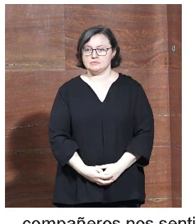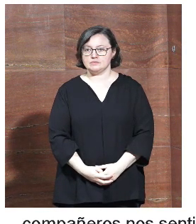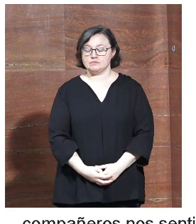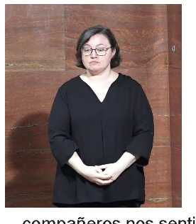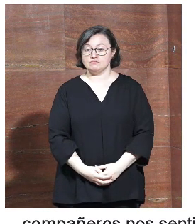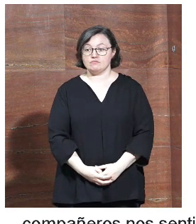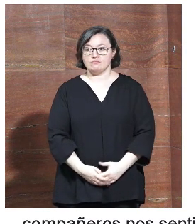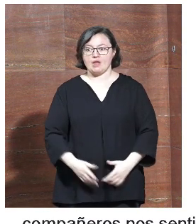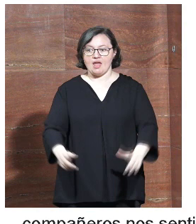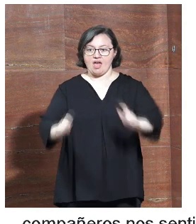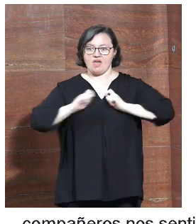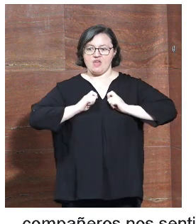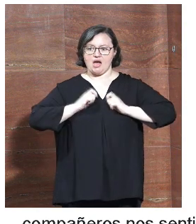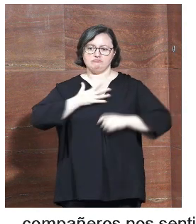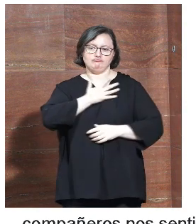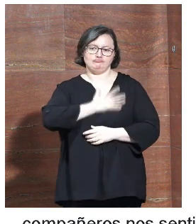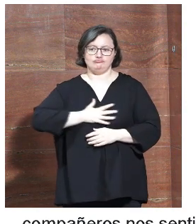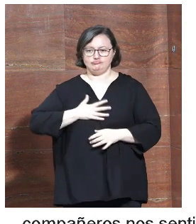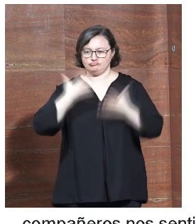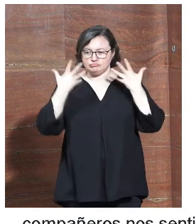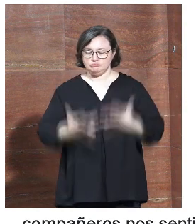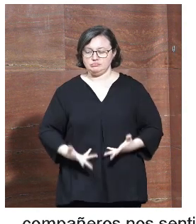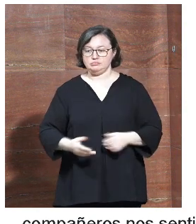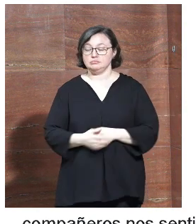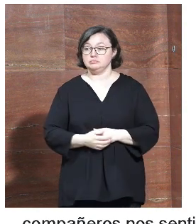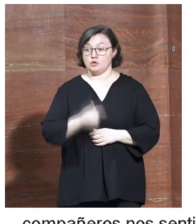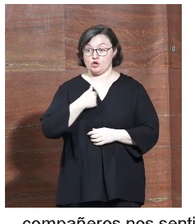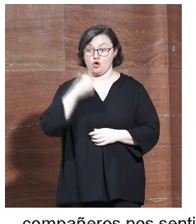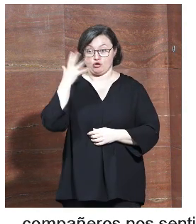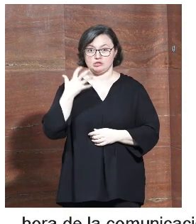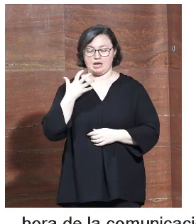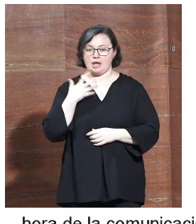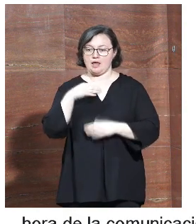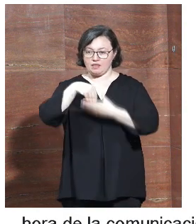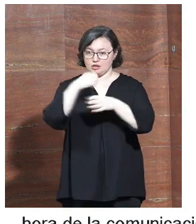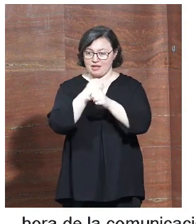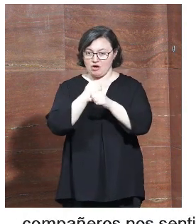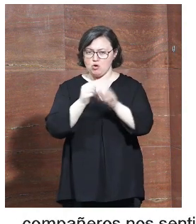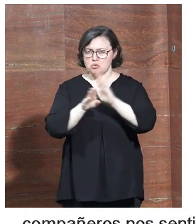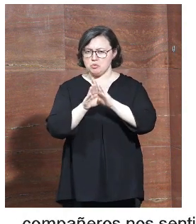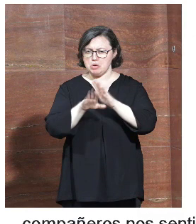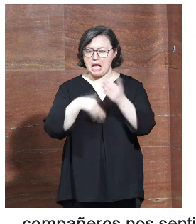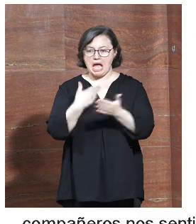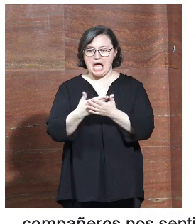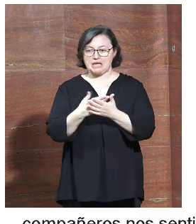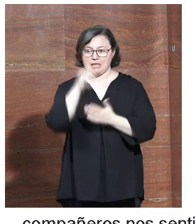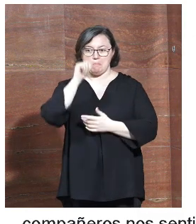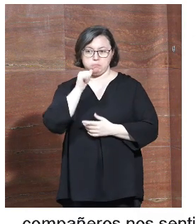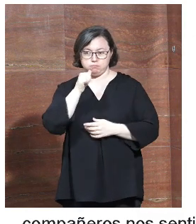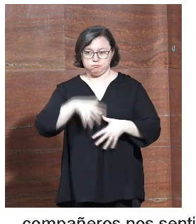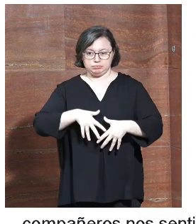Y eso nos daba mucha más comodidad. Yo continué en este trabajo hasta que me quedé